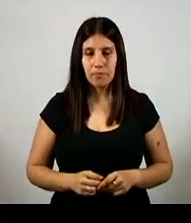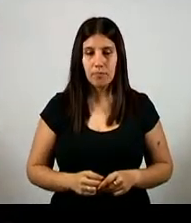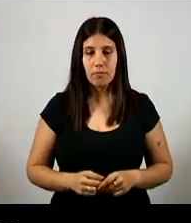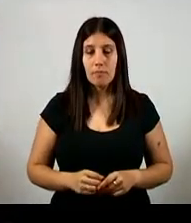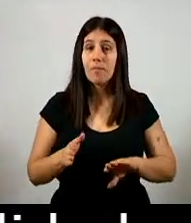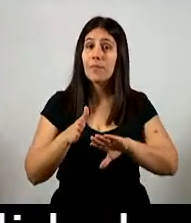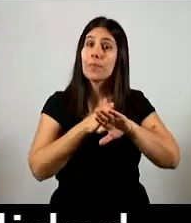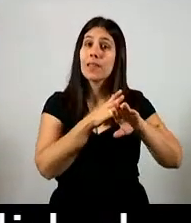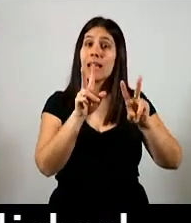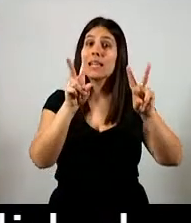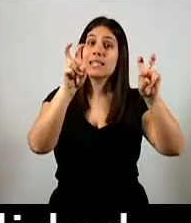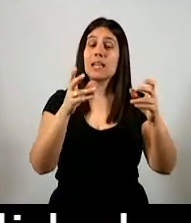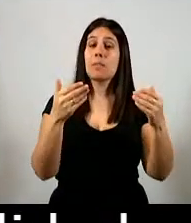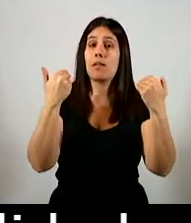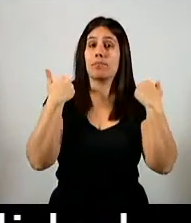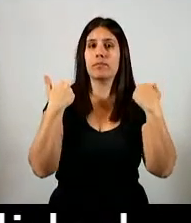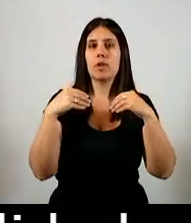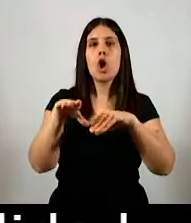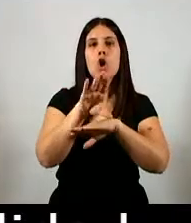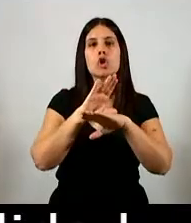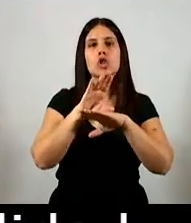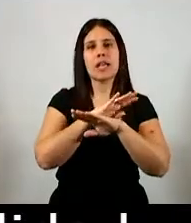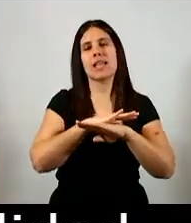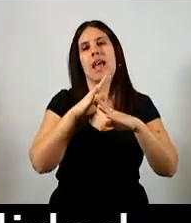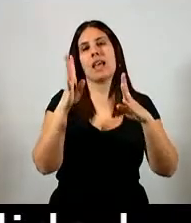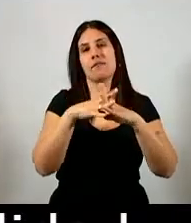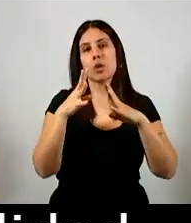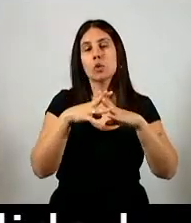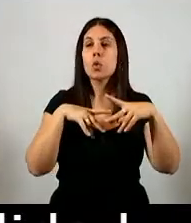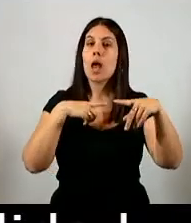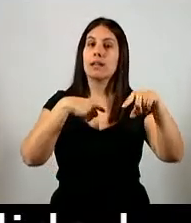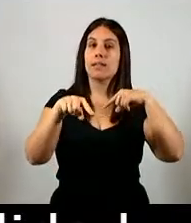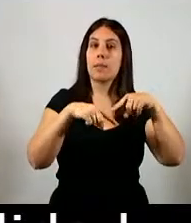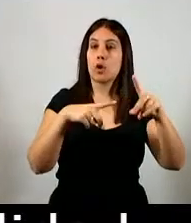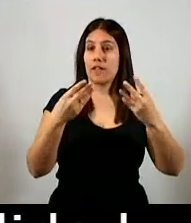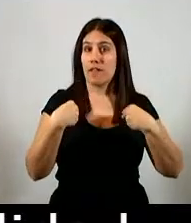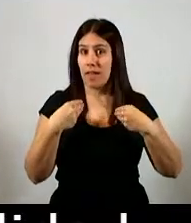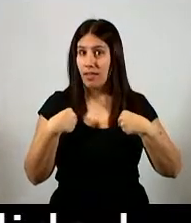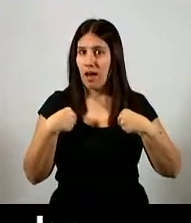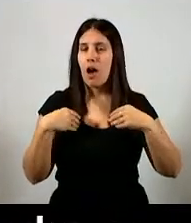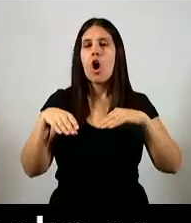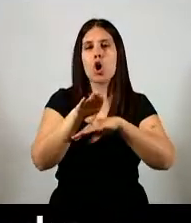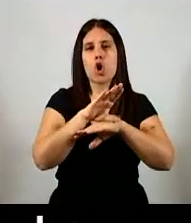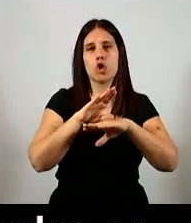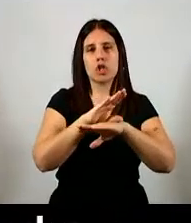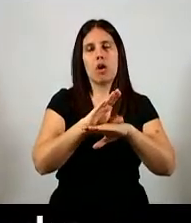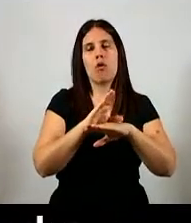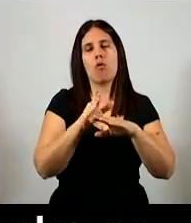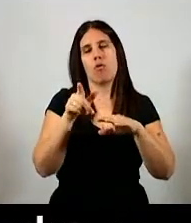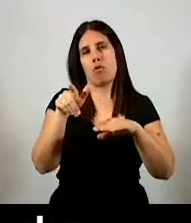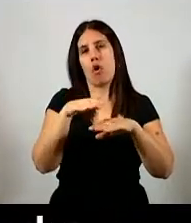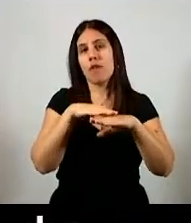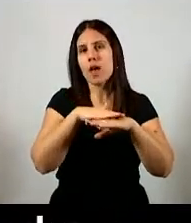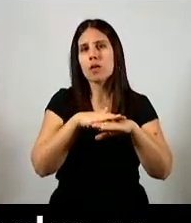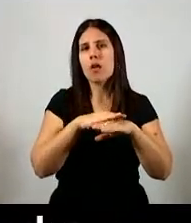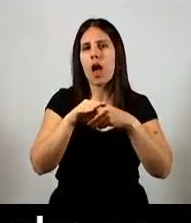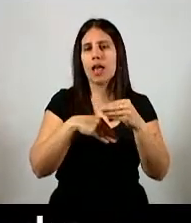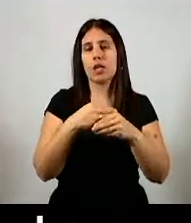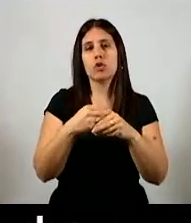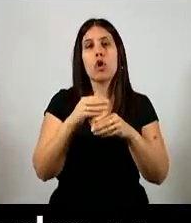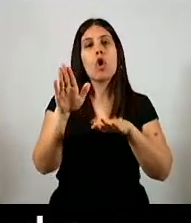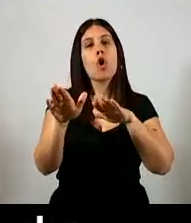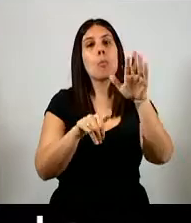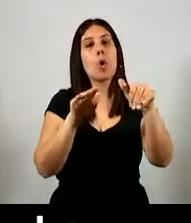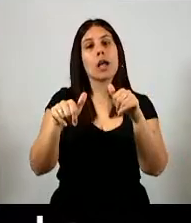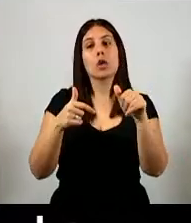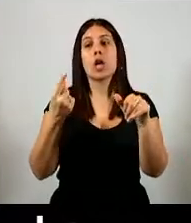que competen a la Consejería de Infraestructura, Transporte y Vivienda, el Consejo de Gobierno ha autorizado la convocatoria de subvenciones